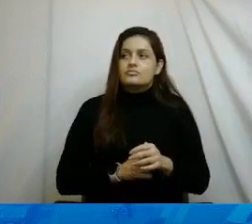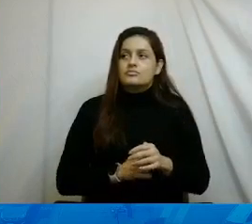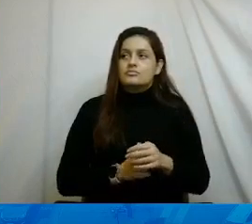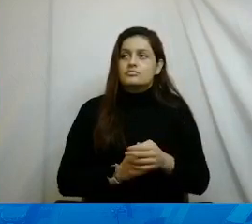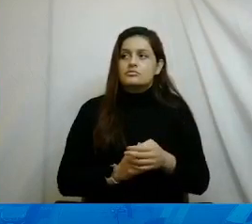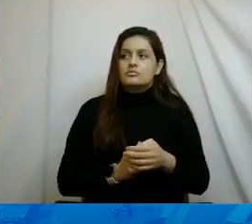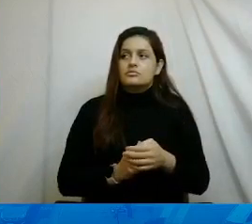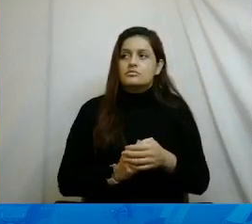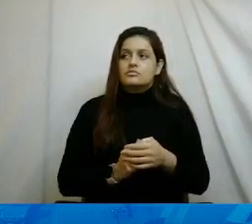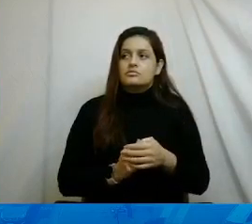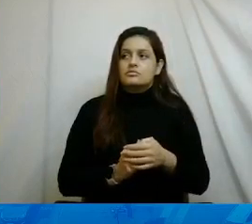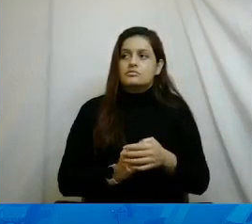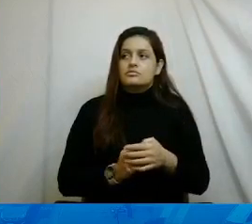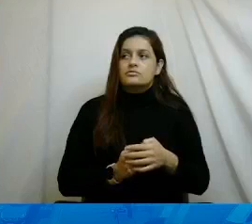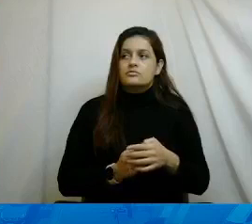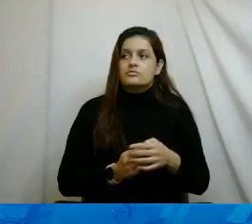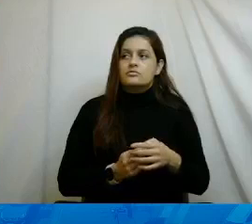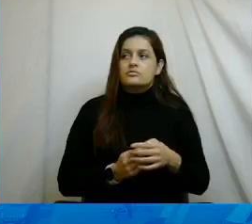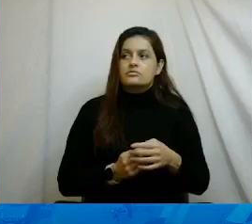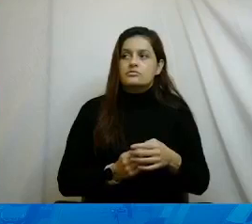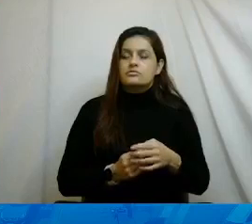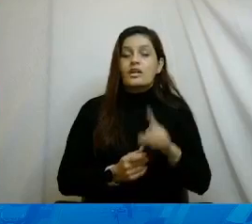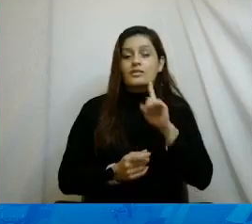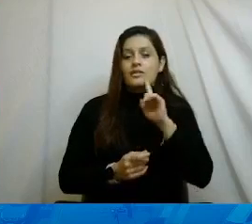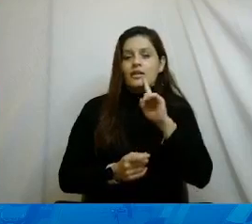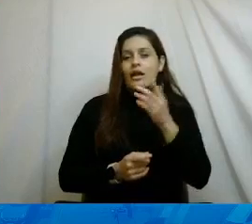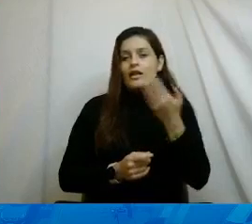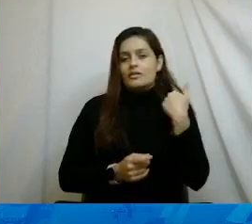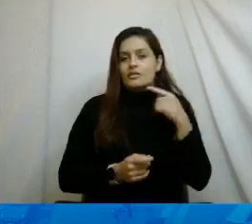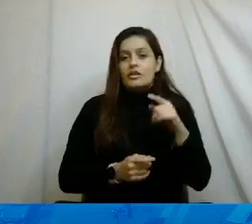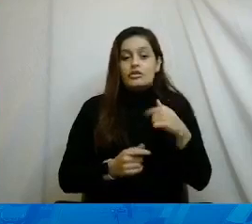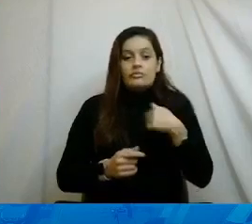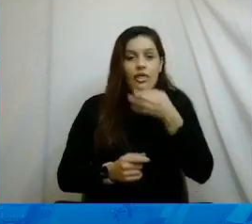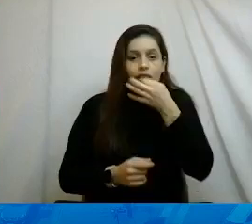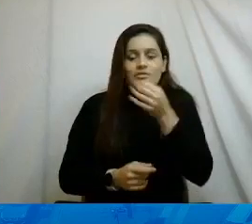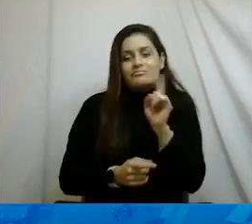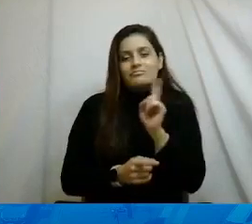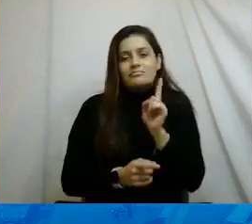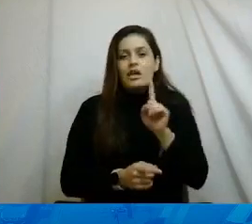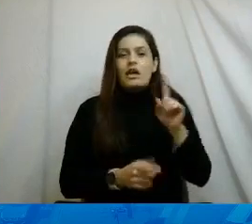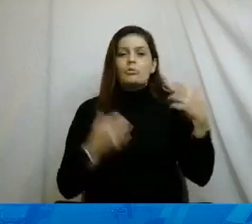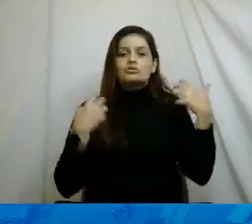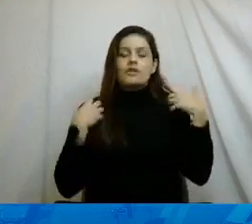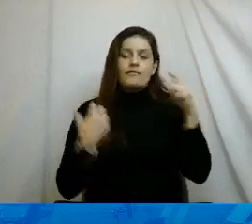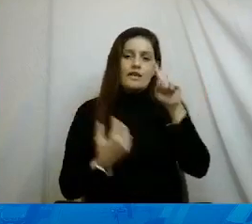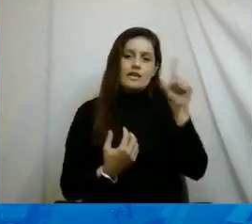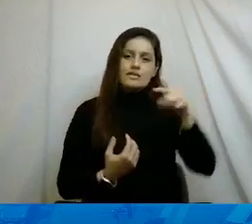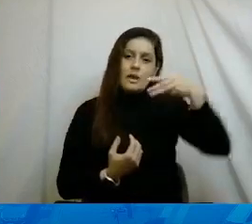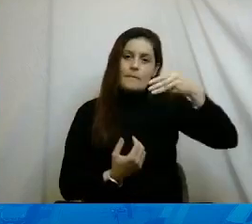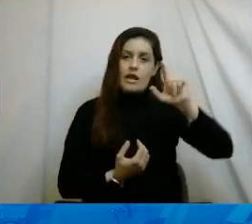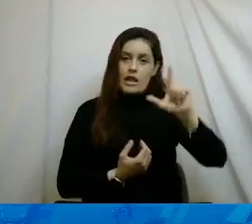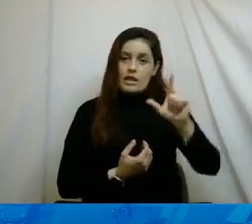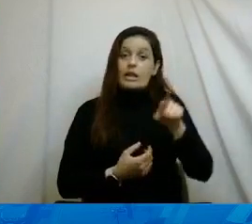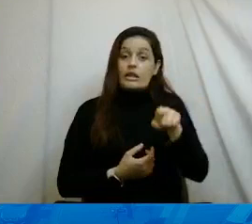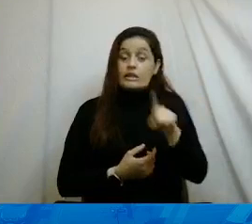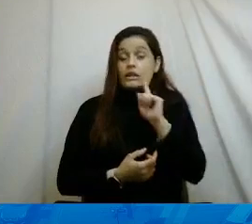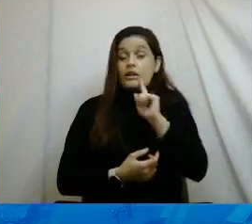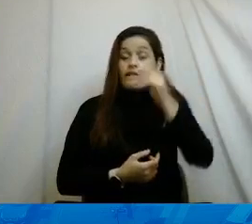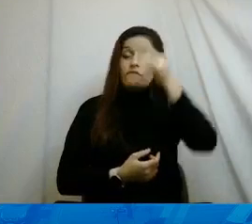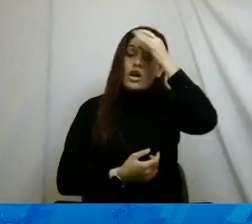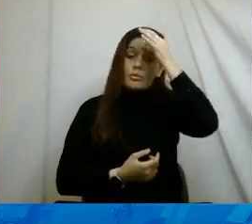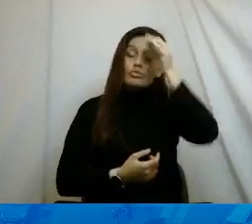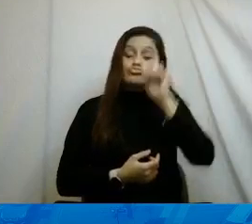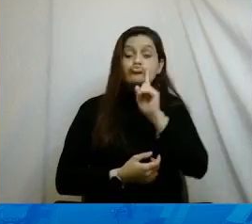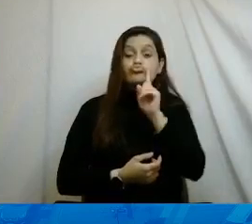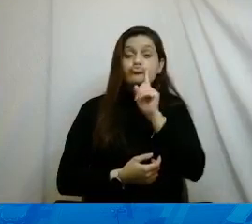porque ese antecedente lo entrega el médico legal. Pero era una persona que tenía problemas de salud